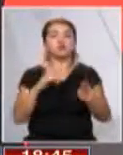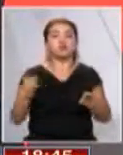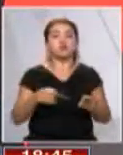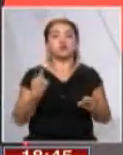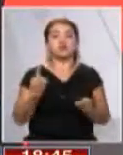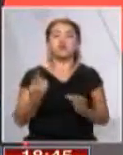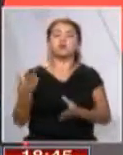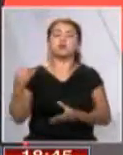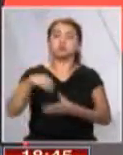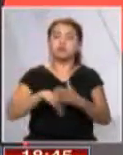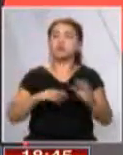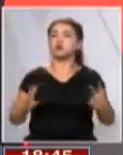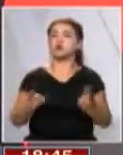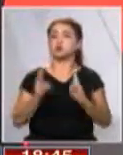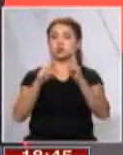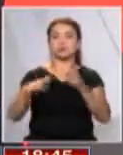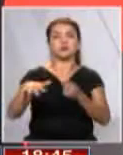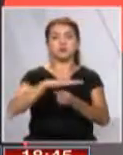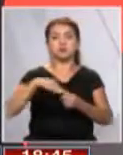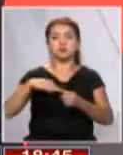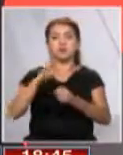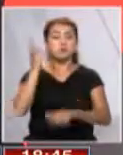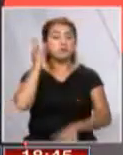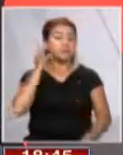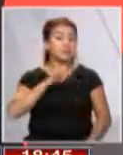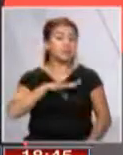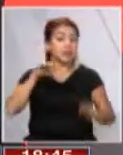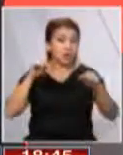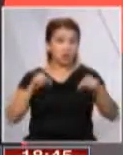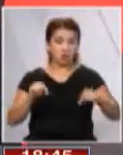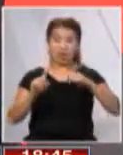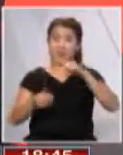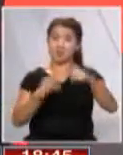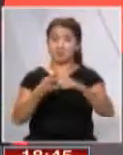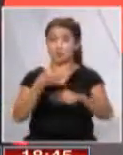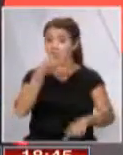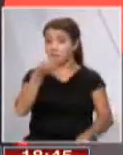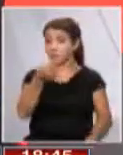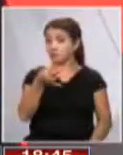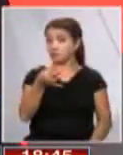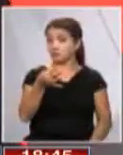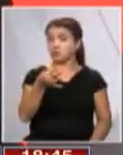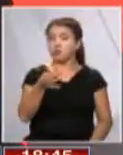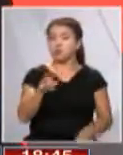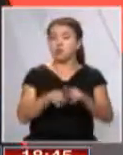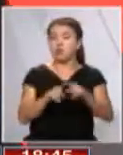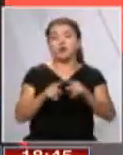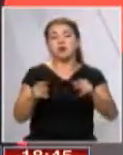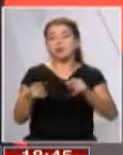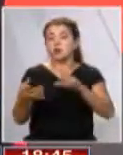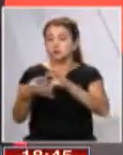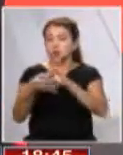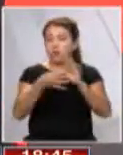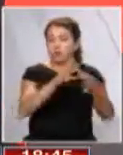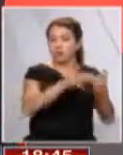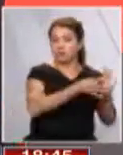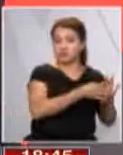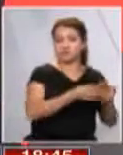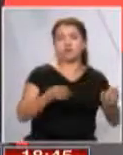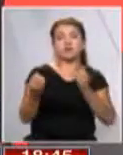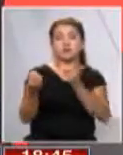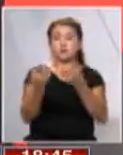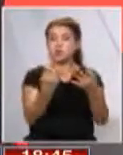parte de construir la situación de las mujeres de chile hoy que además lo digo es una posta porque hemos participado muchos gobiernos en eso